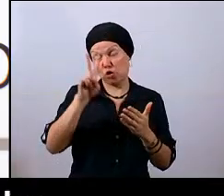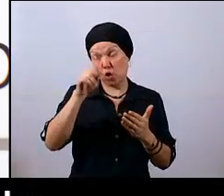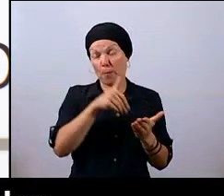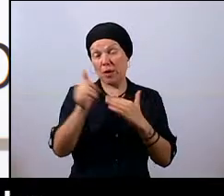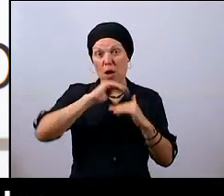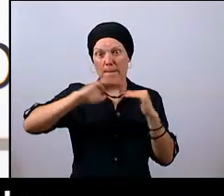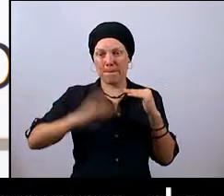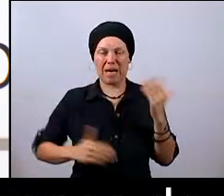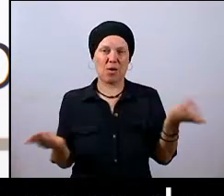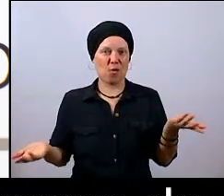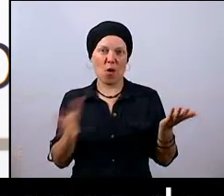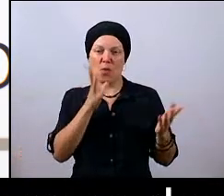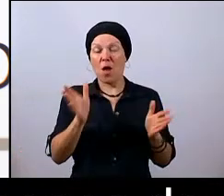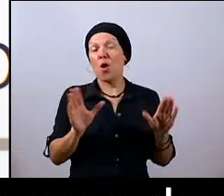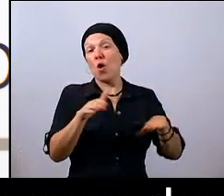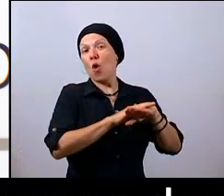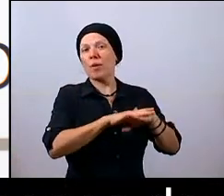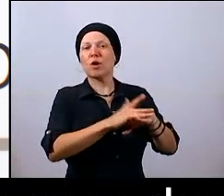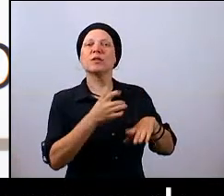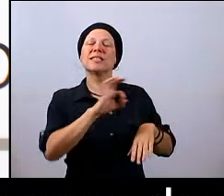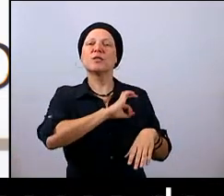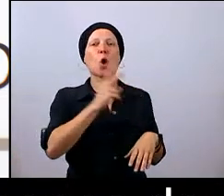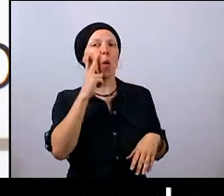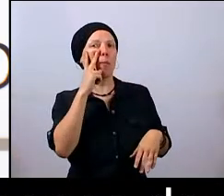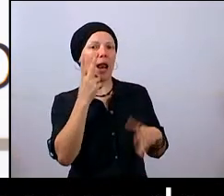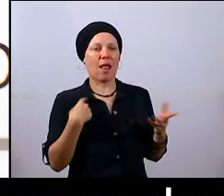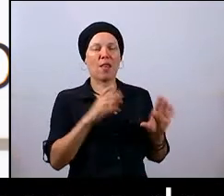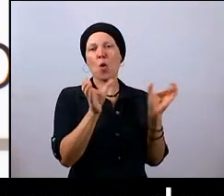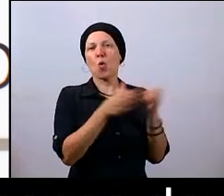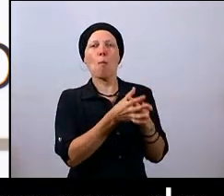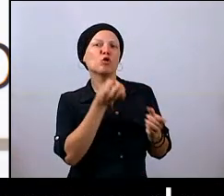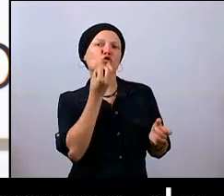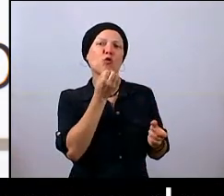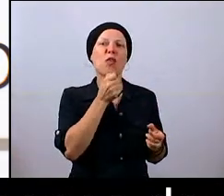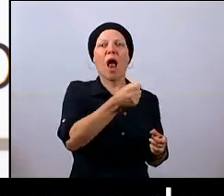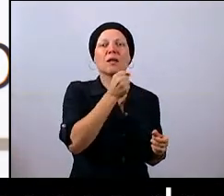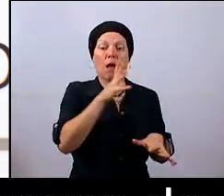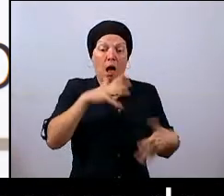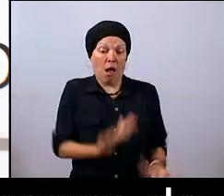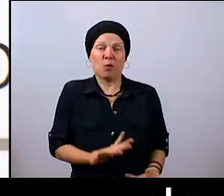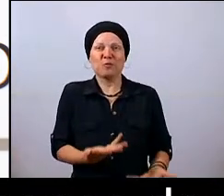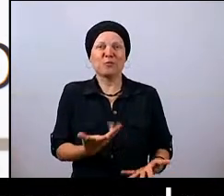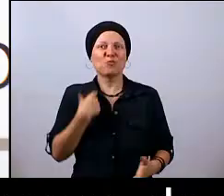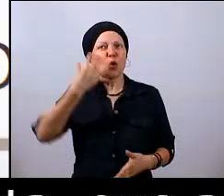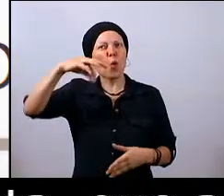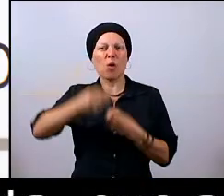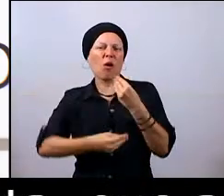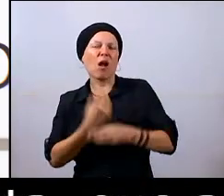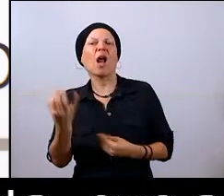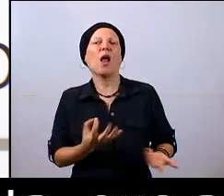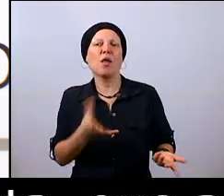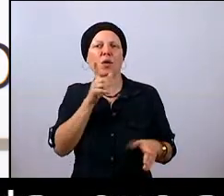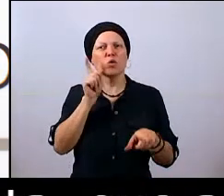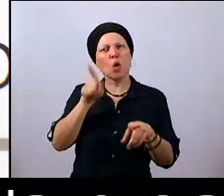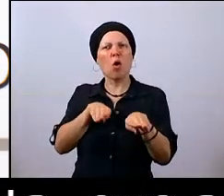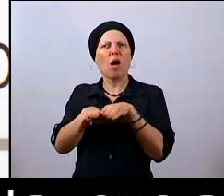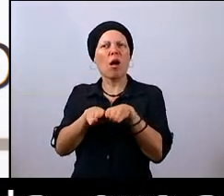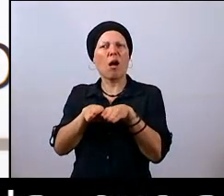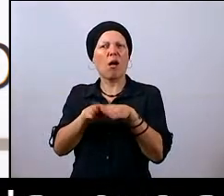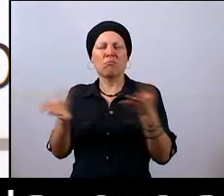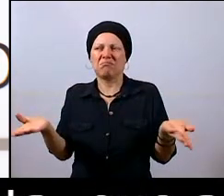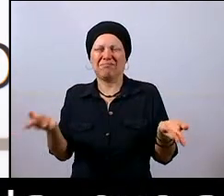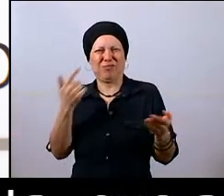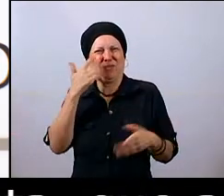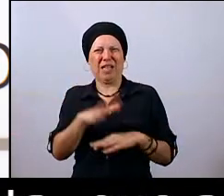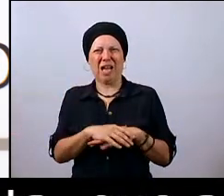de ese gobierno del señor Vara, de ese grupo socialista que a día de hoy lo único que está haciendo es criticar en lugar